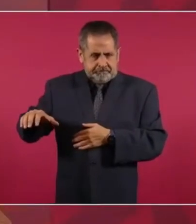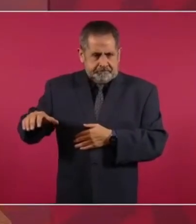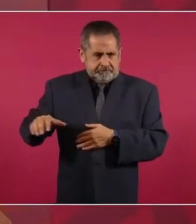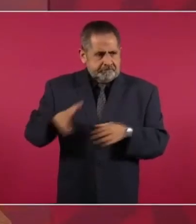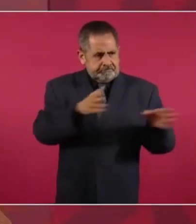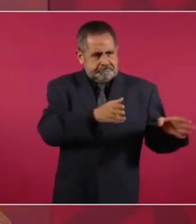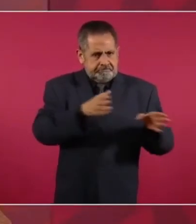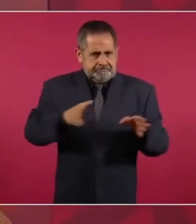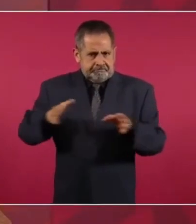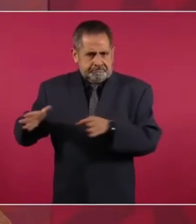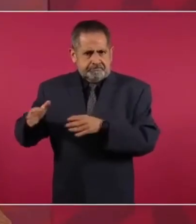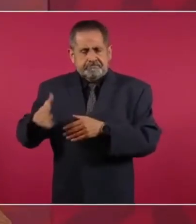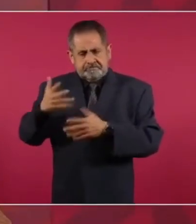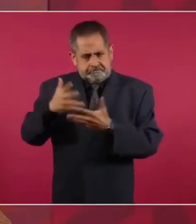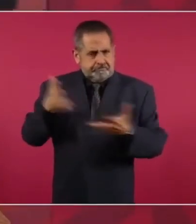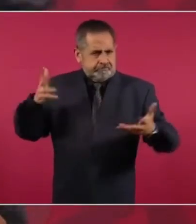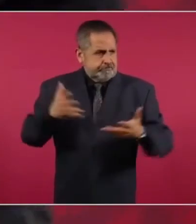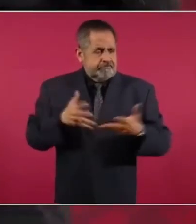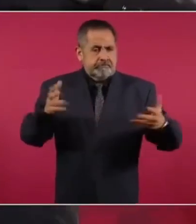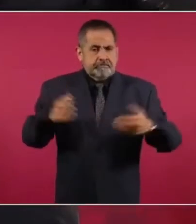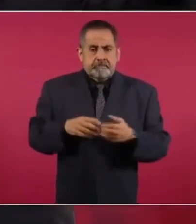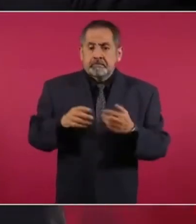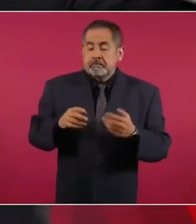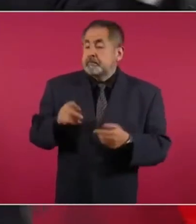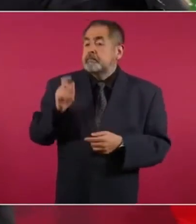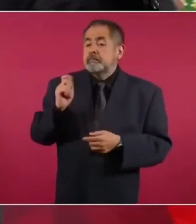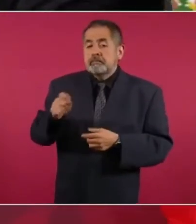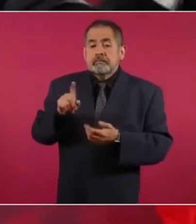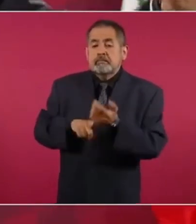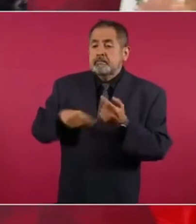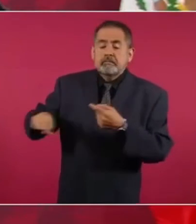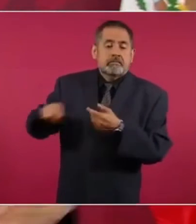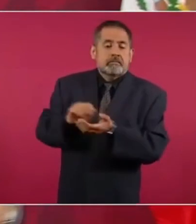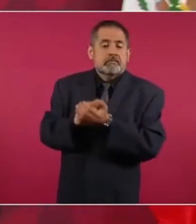grandes, y se vendieron